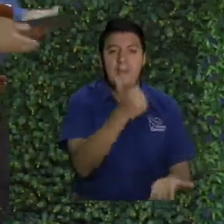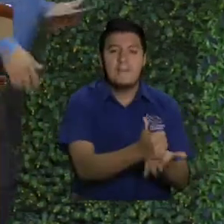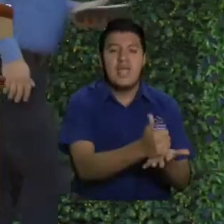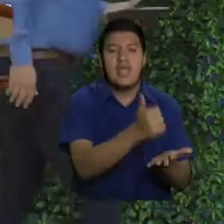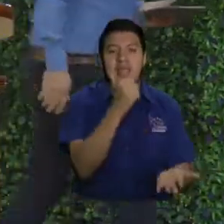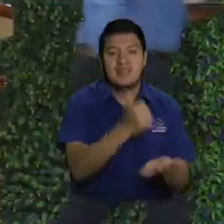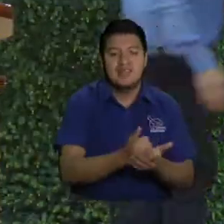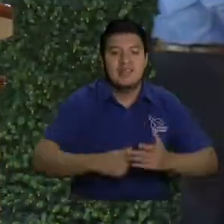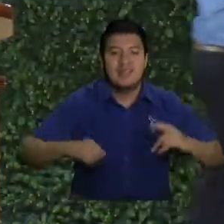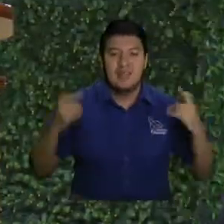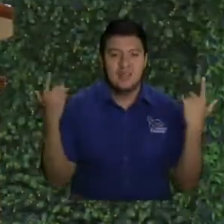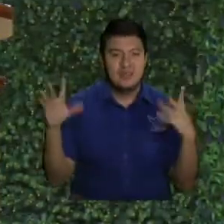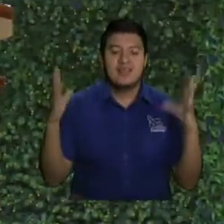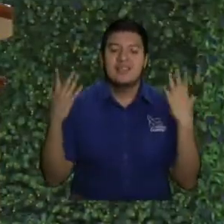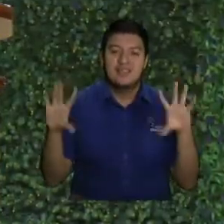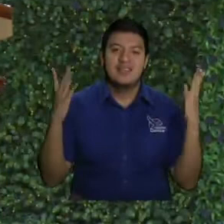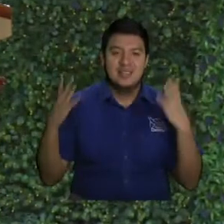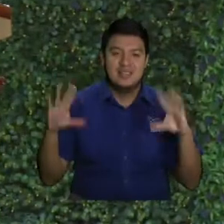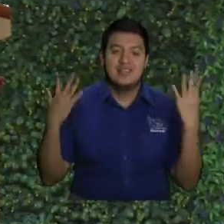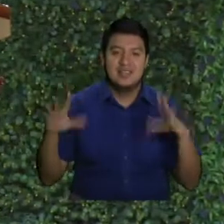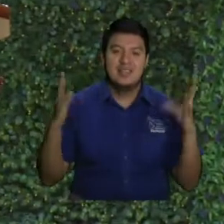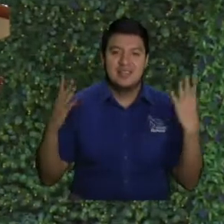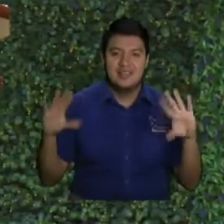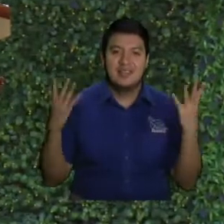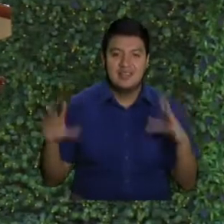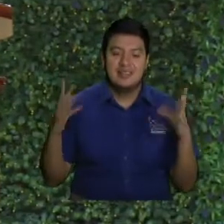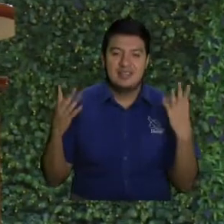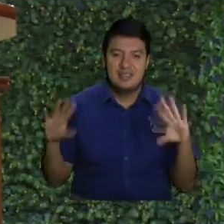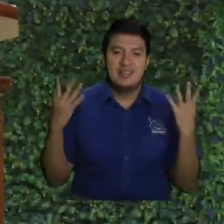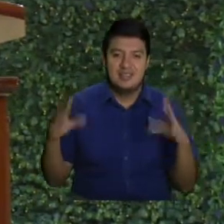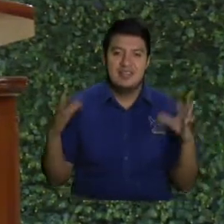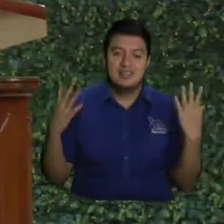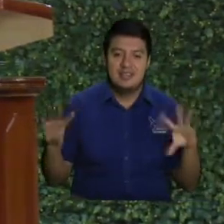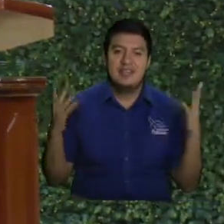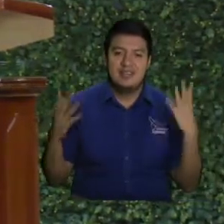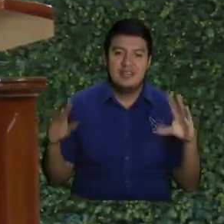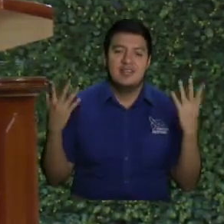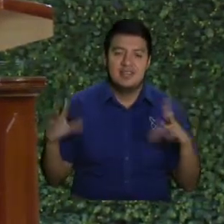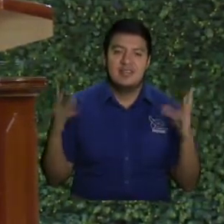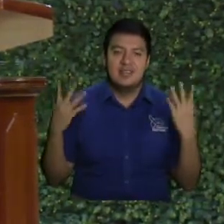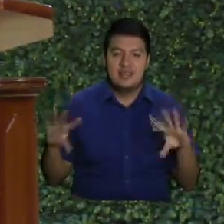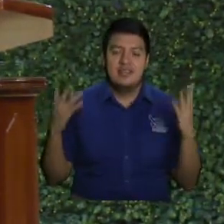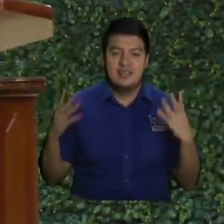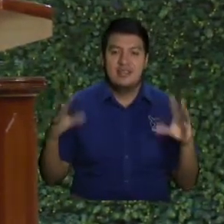y amén. Denle ese aplauso al Rey bendito. Aleluya.